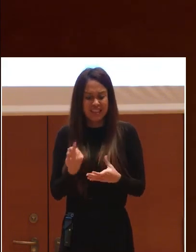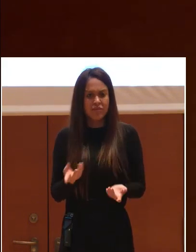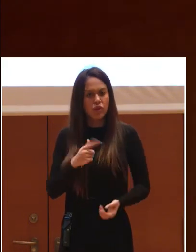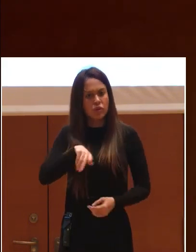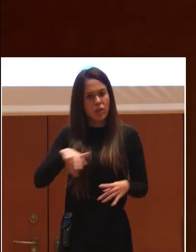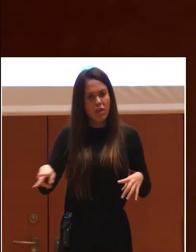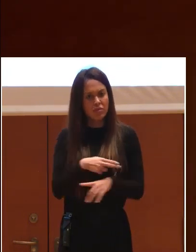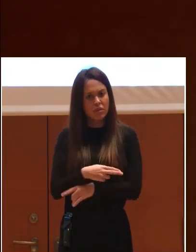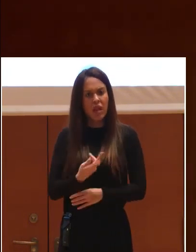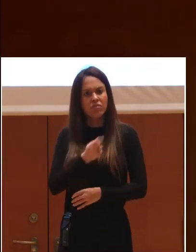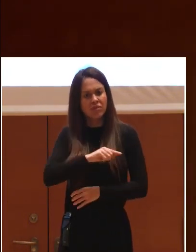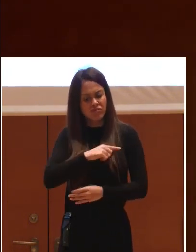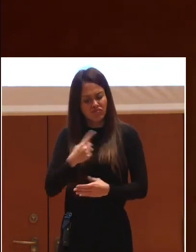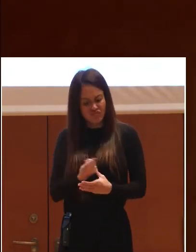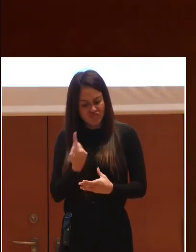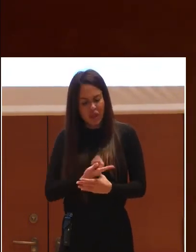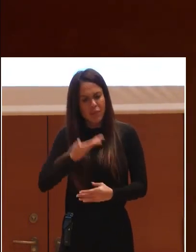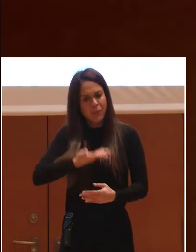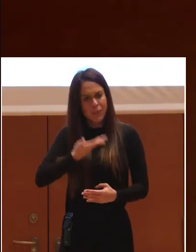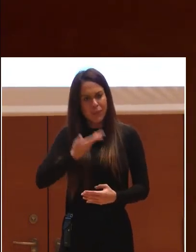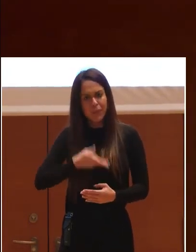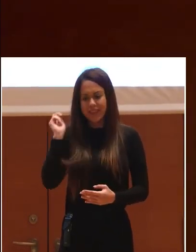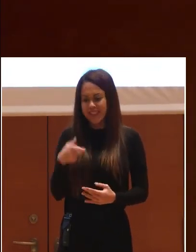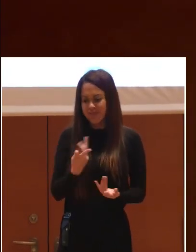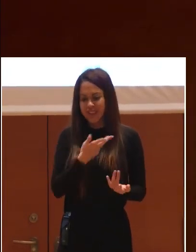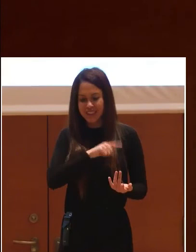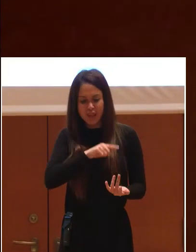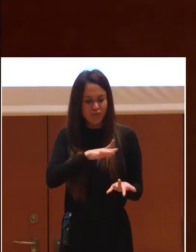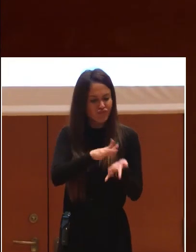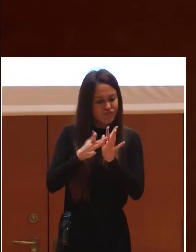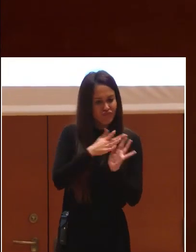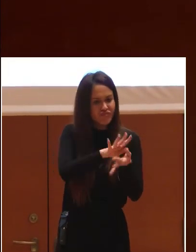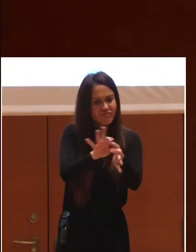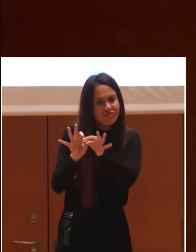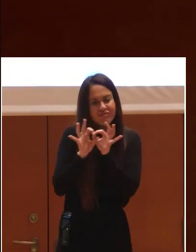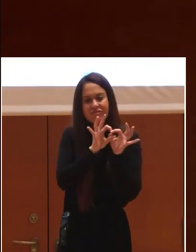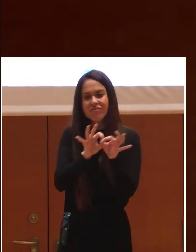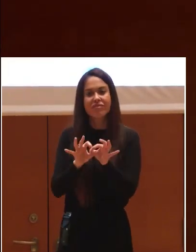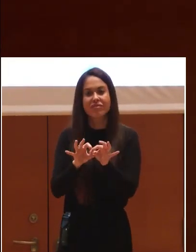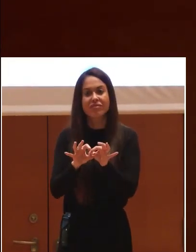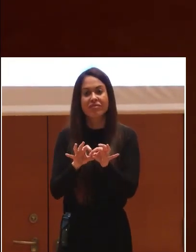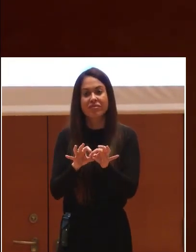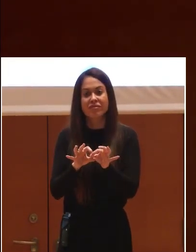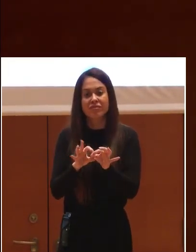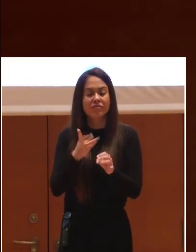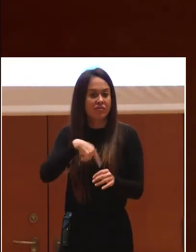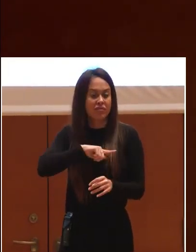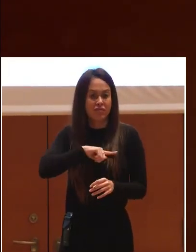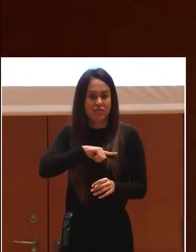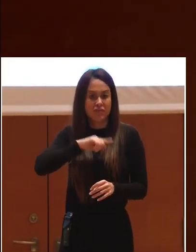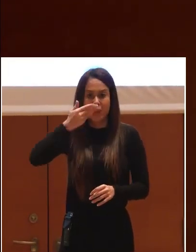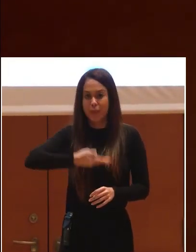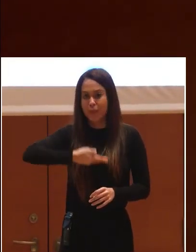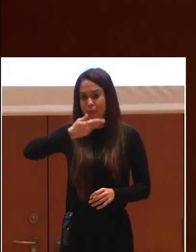visto en la pandemia con las llamadas telefónicas etcétera para superar por ejemplo la soledad es muy importante no sentirse sola